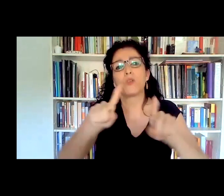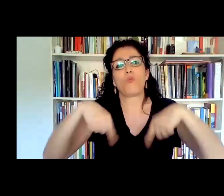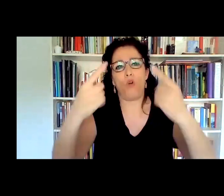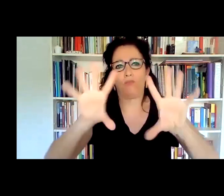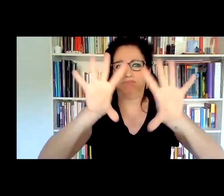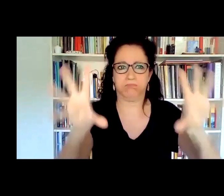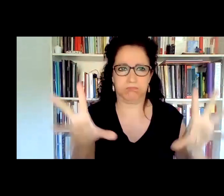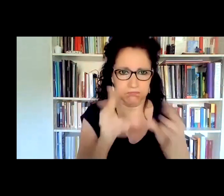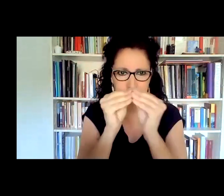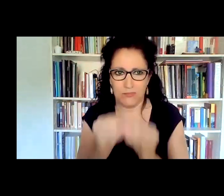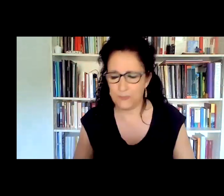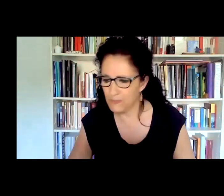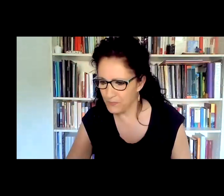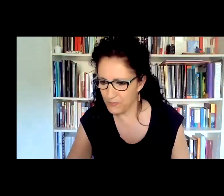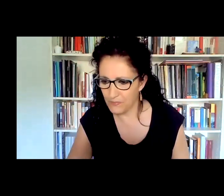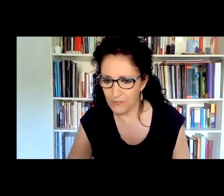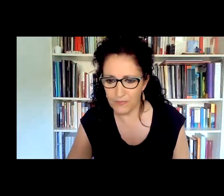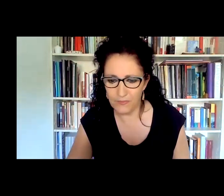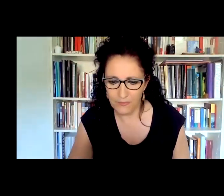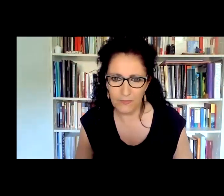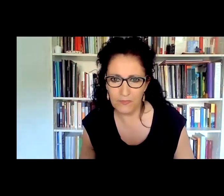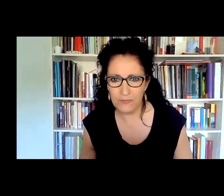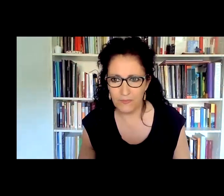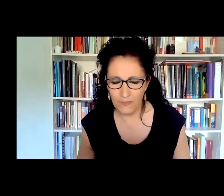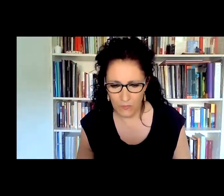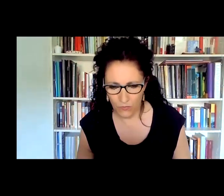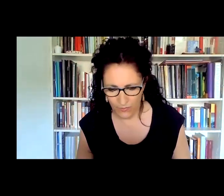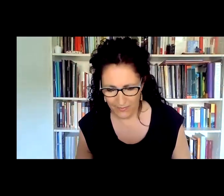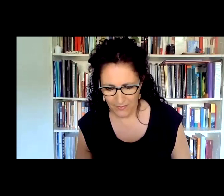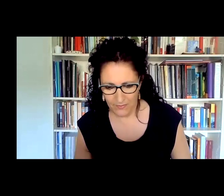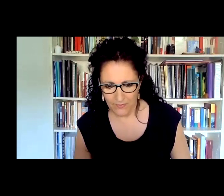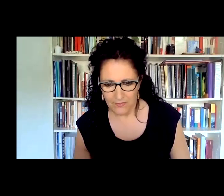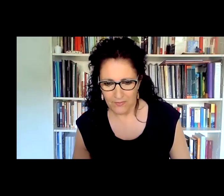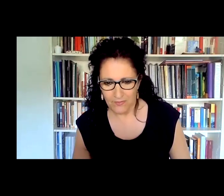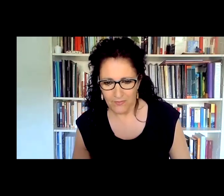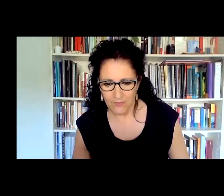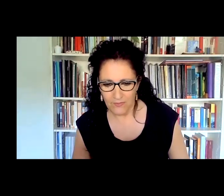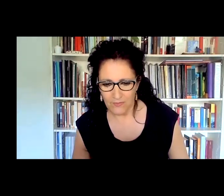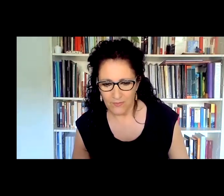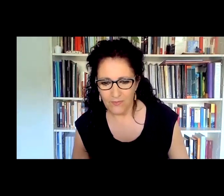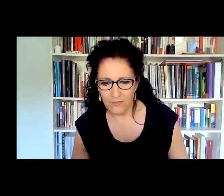índices son los que os voy a mostrar ahora a continuación.